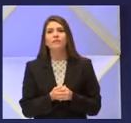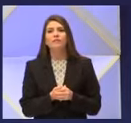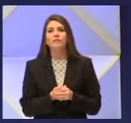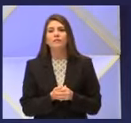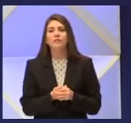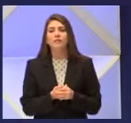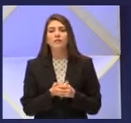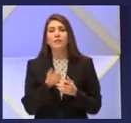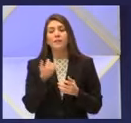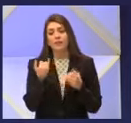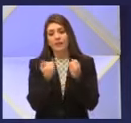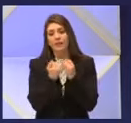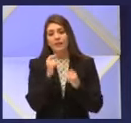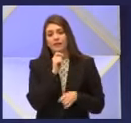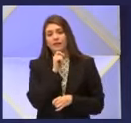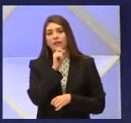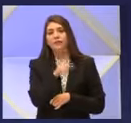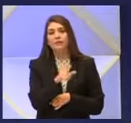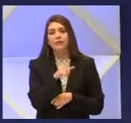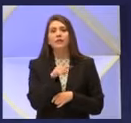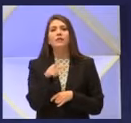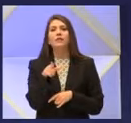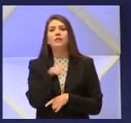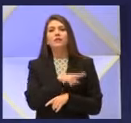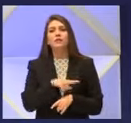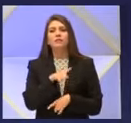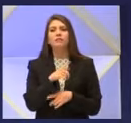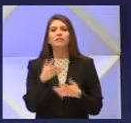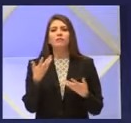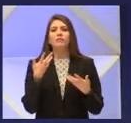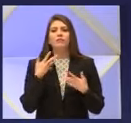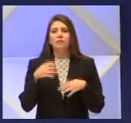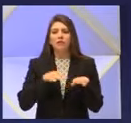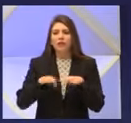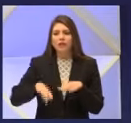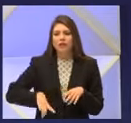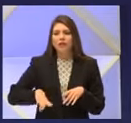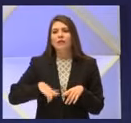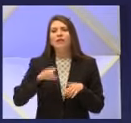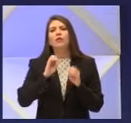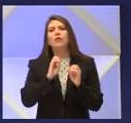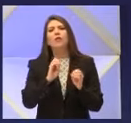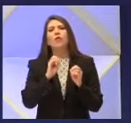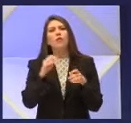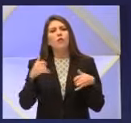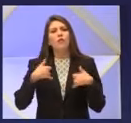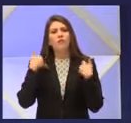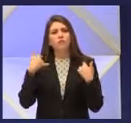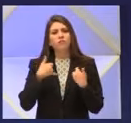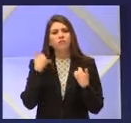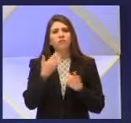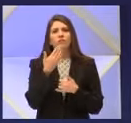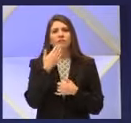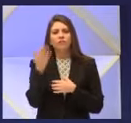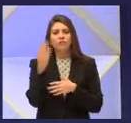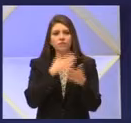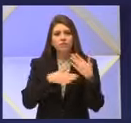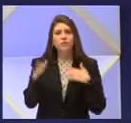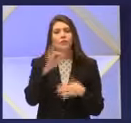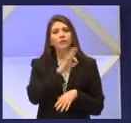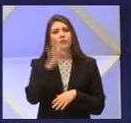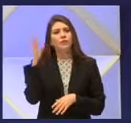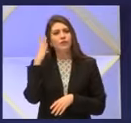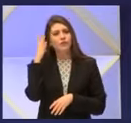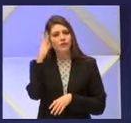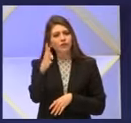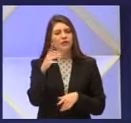y desde luego funcionarios jóvenes con mucho talento con un gran potencial para seguir